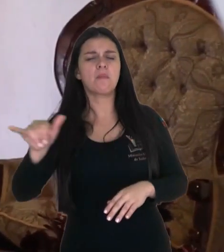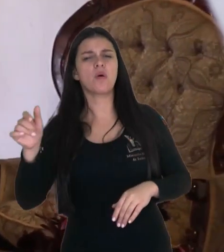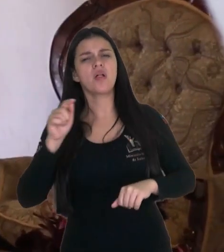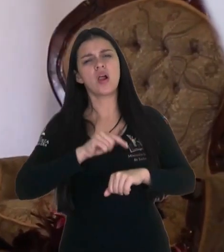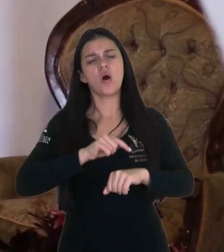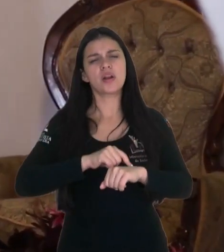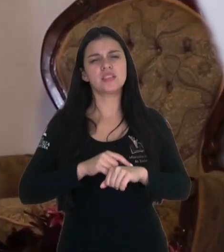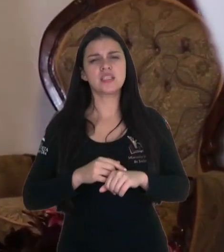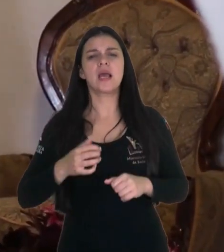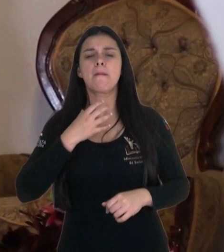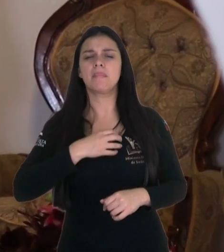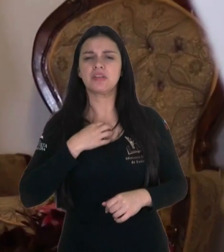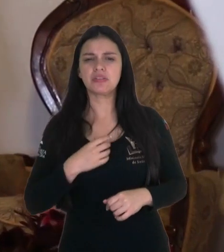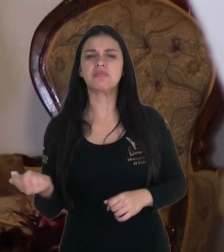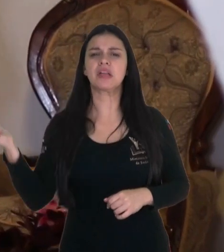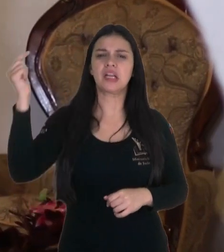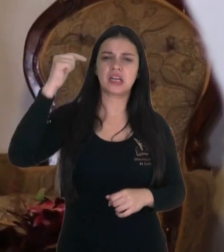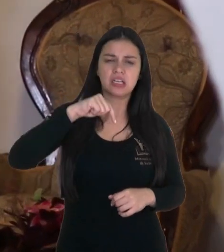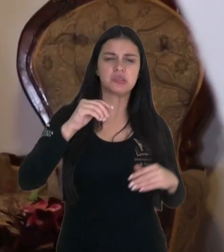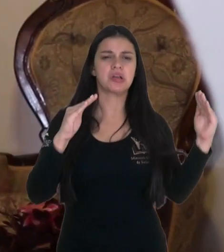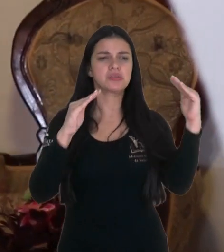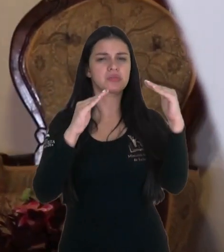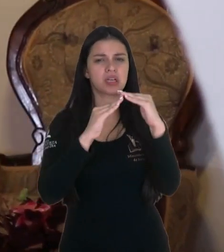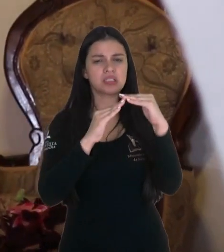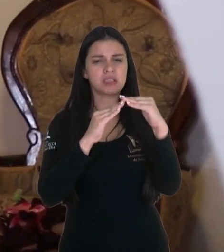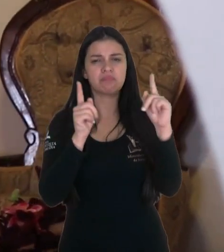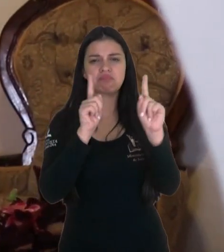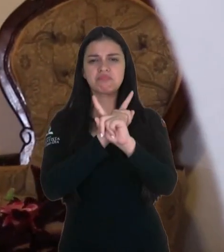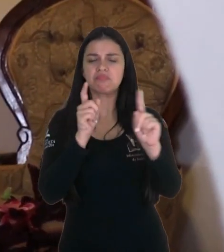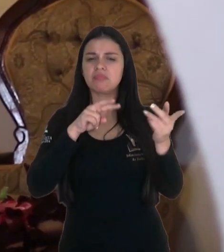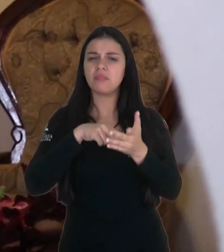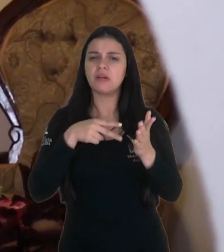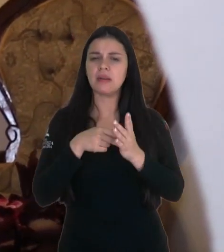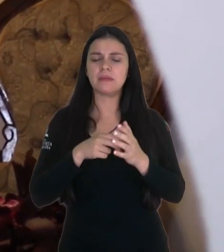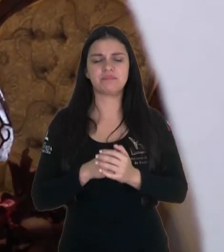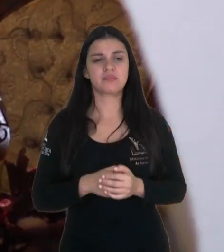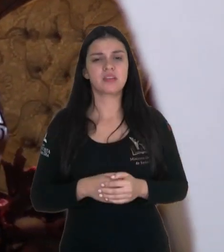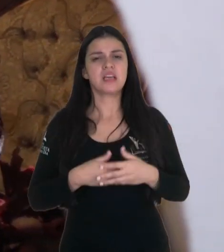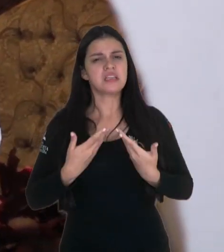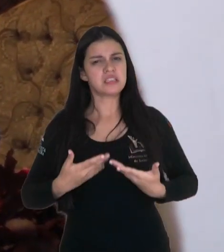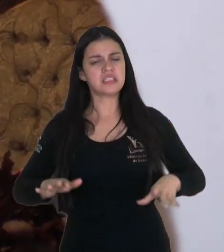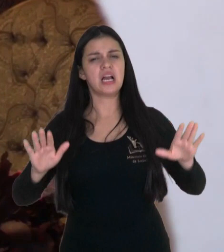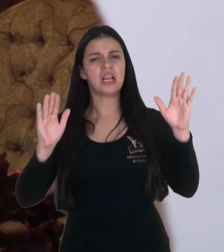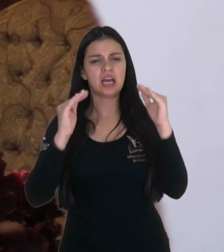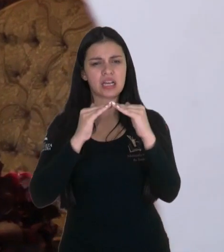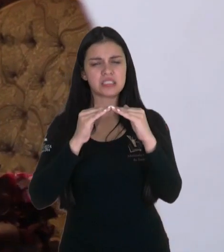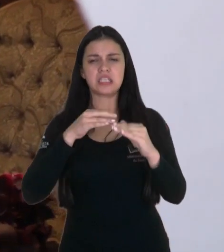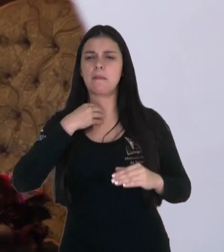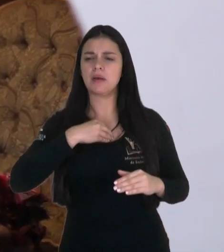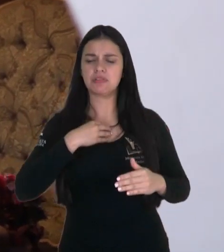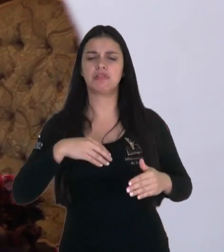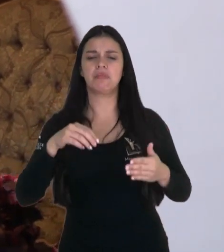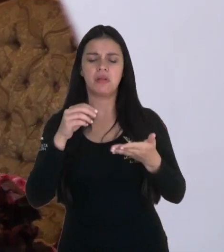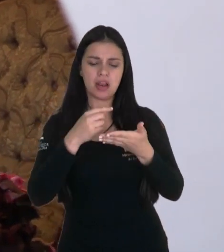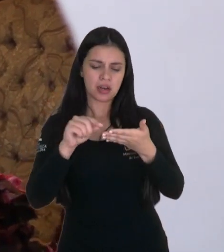en la cual no había ocurrido ningún daño. Ya en casa, el pastor revisó su agenda y algunos